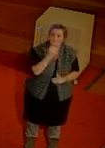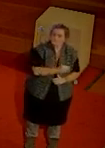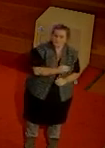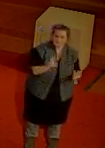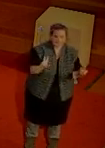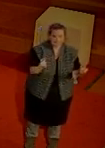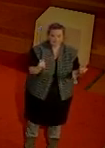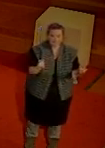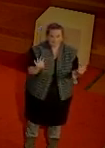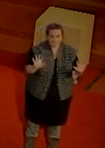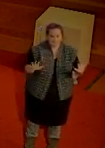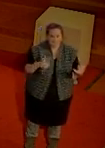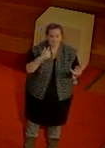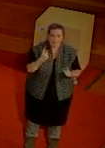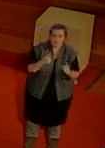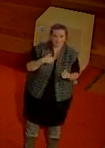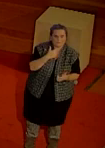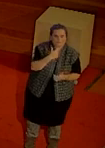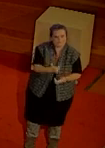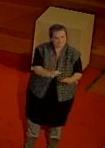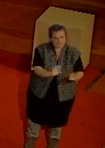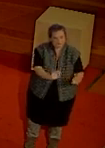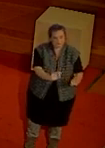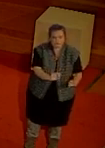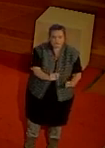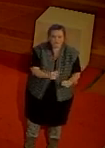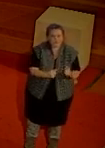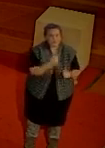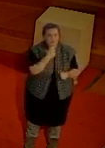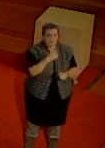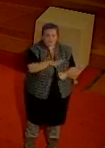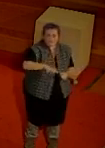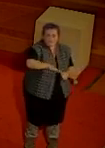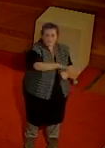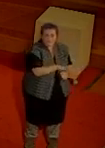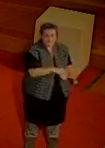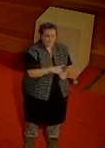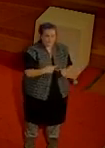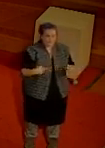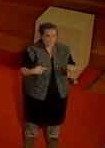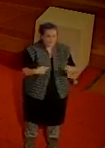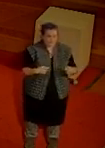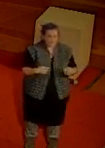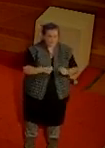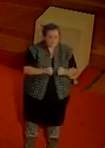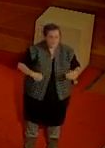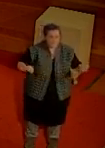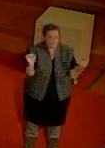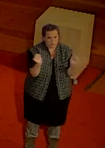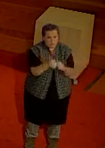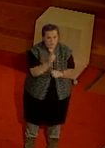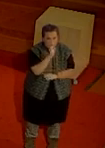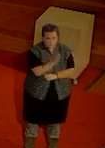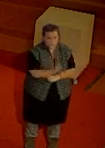que allí se produzca finalmente un choque directo